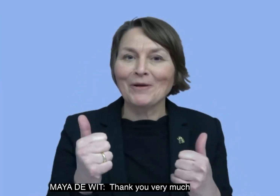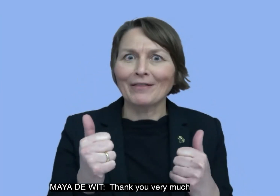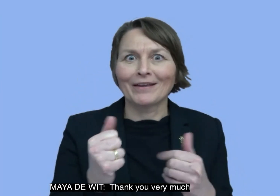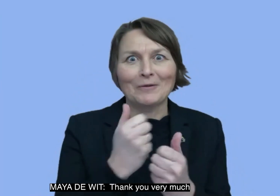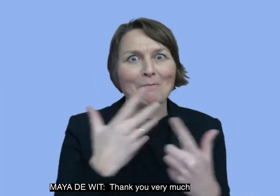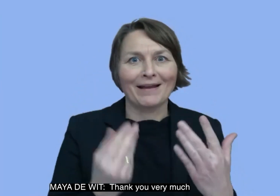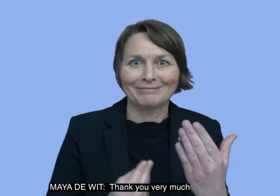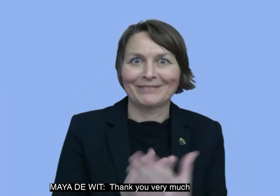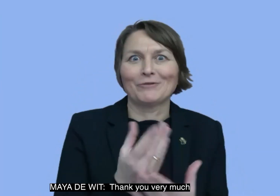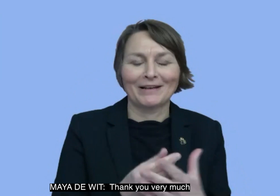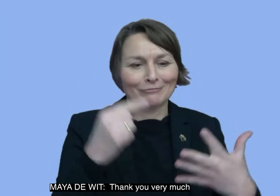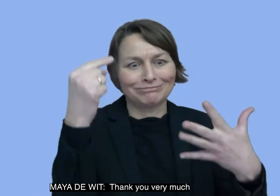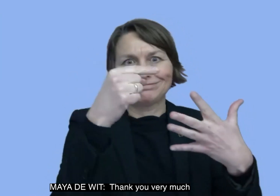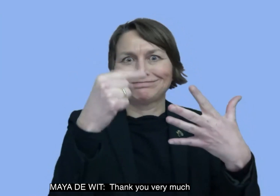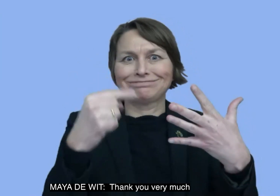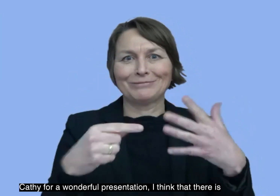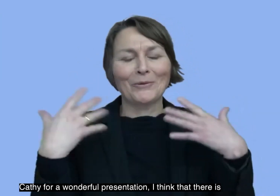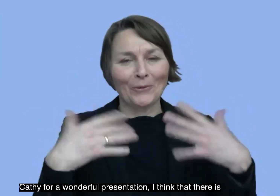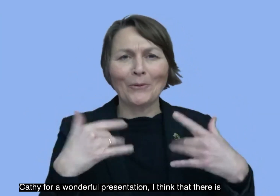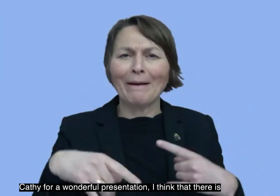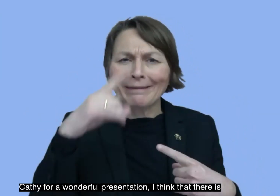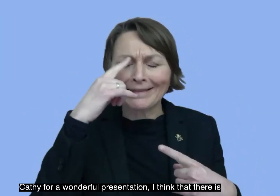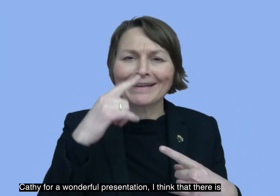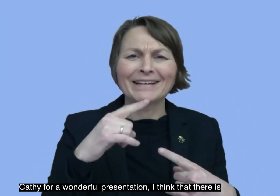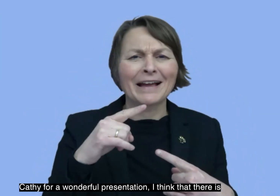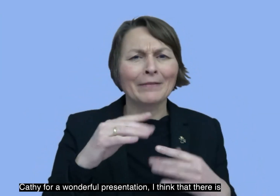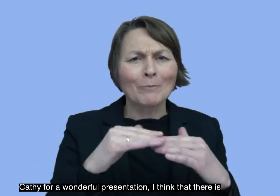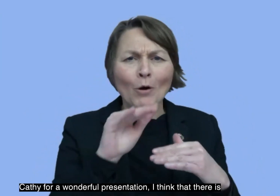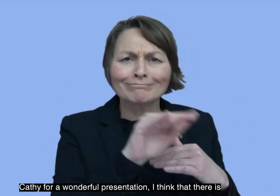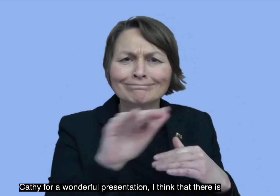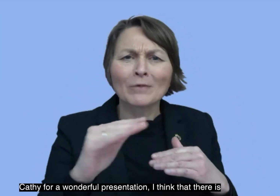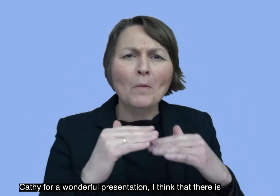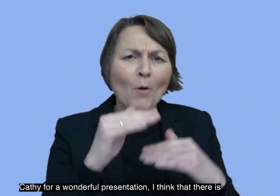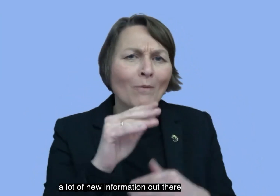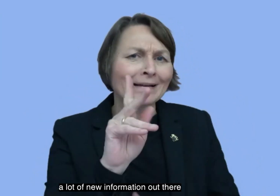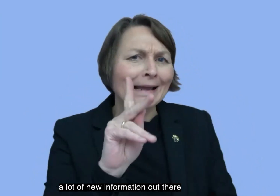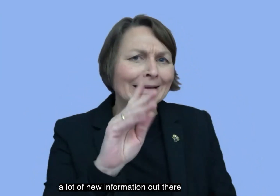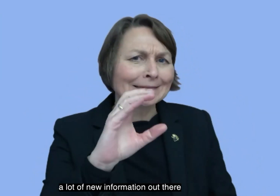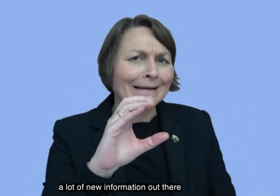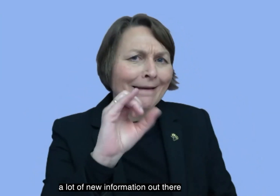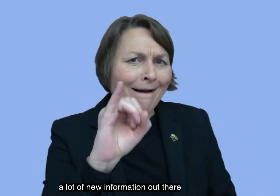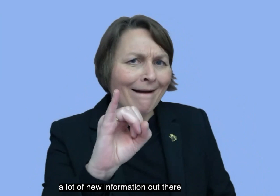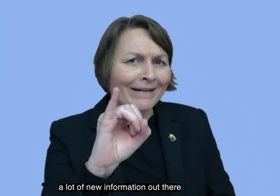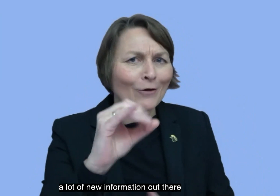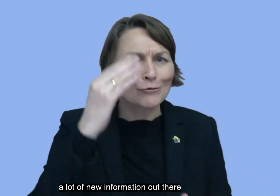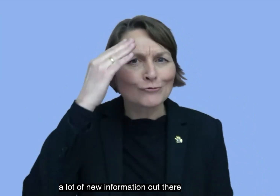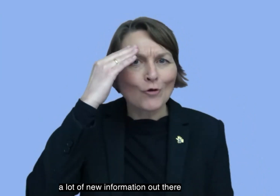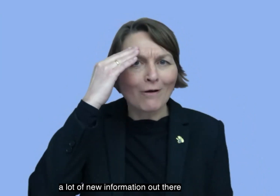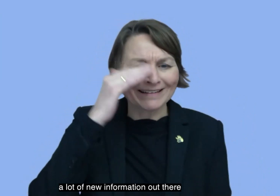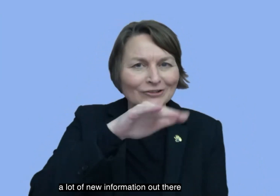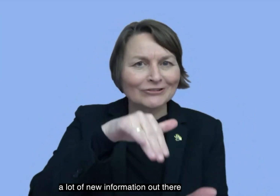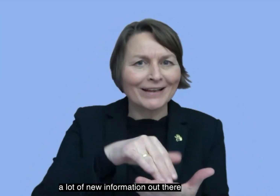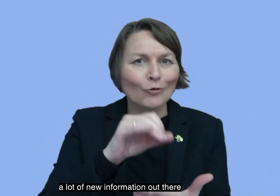Muchas gracias, Kathy, por esta presentación maravillosa. Creo que hay mucha